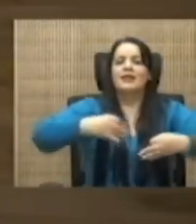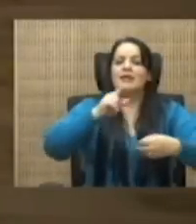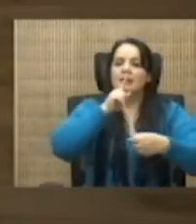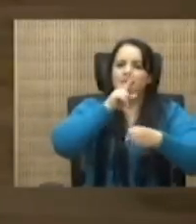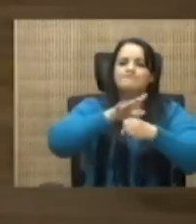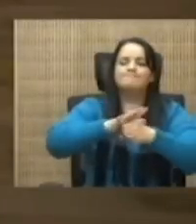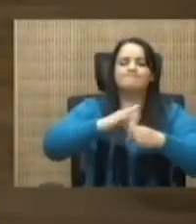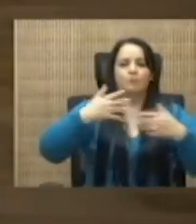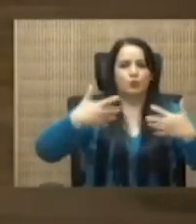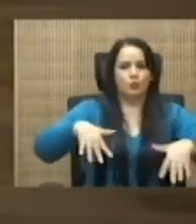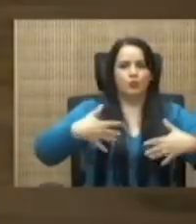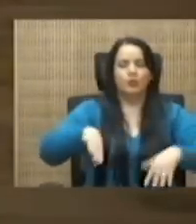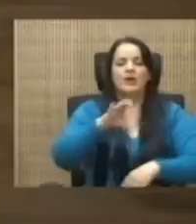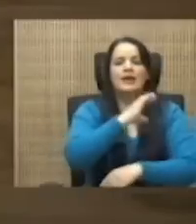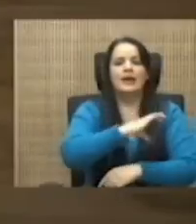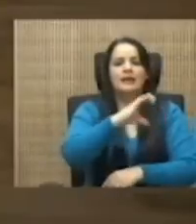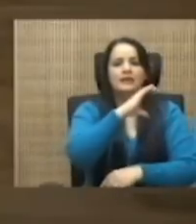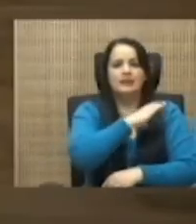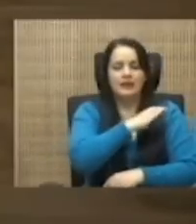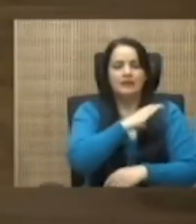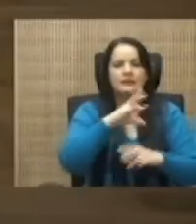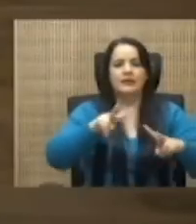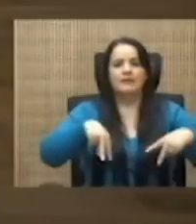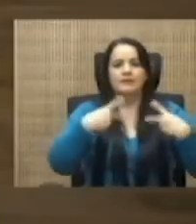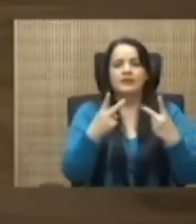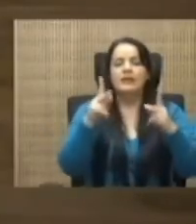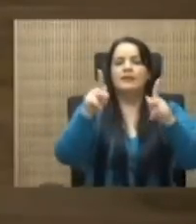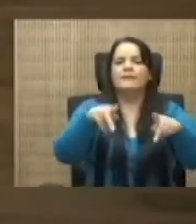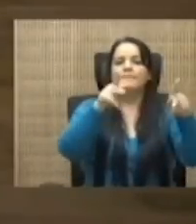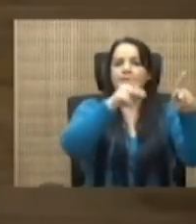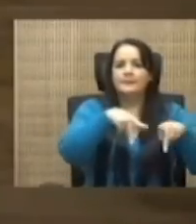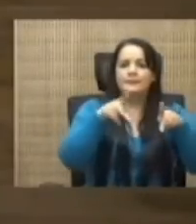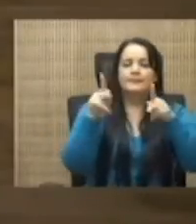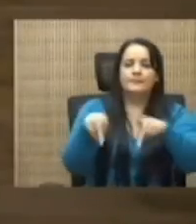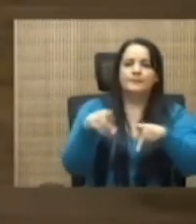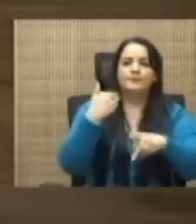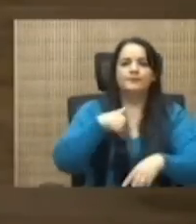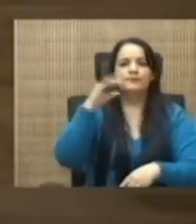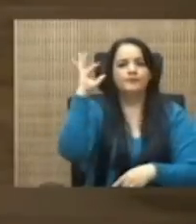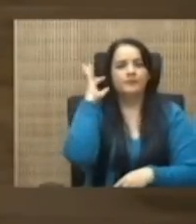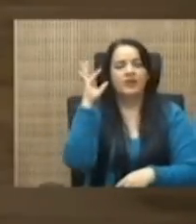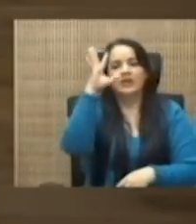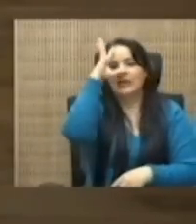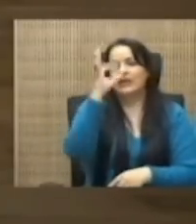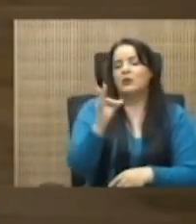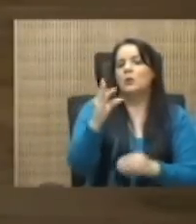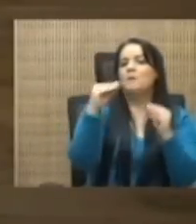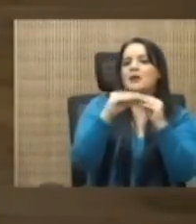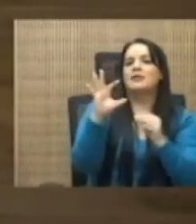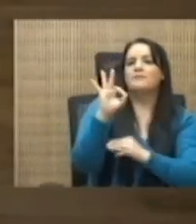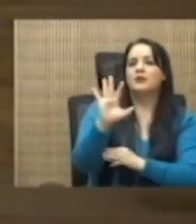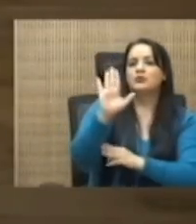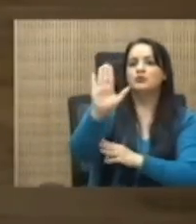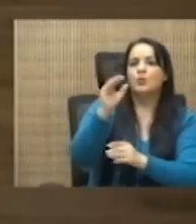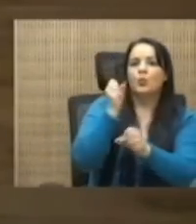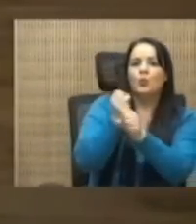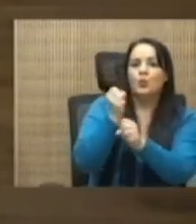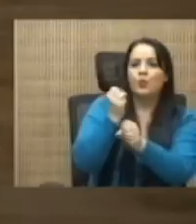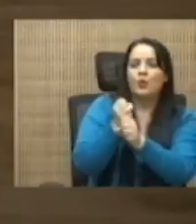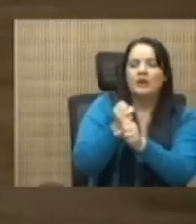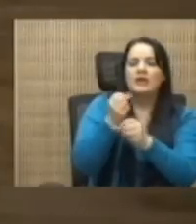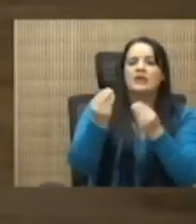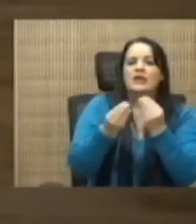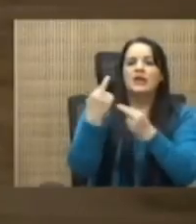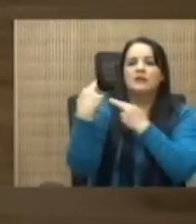vida de todas y de todos sus habitantes. Yo creo que más bien su gestión se encargó de retroceder